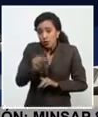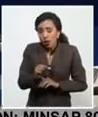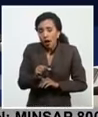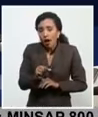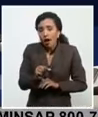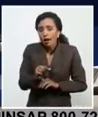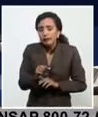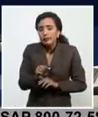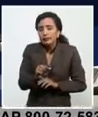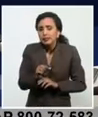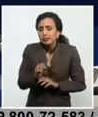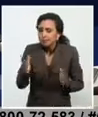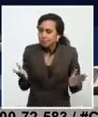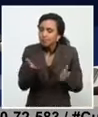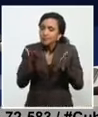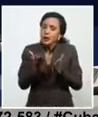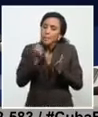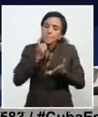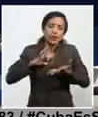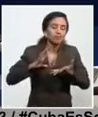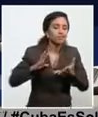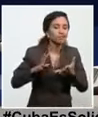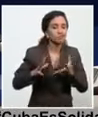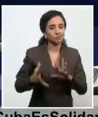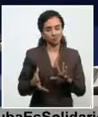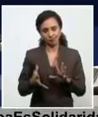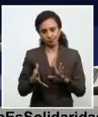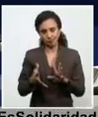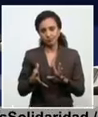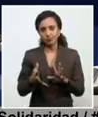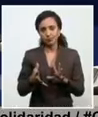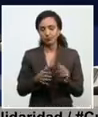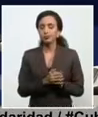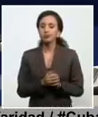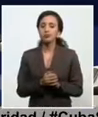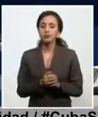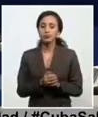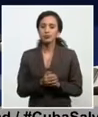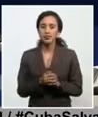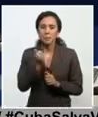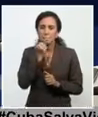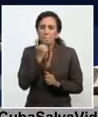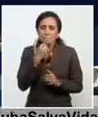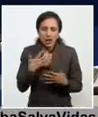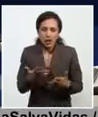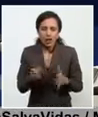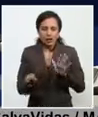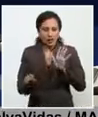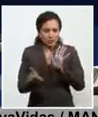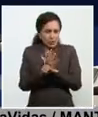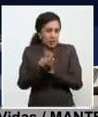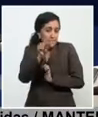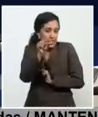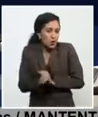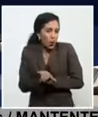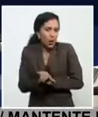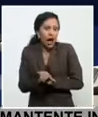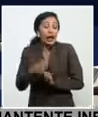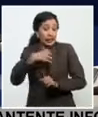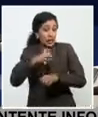evolucionan con más complicaciones. Ahora, más que el comienzo asintomático o